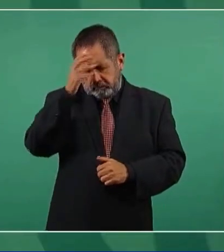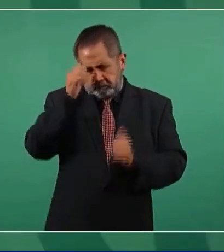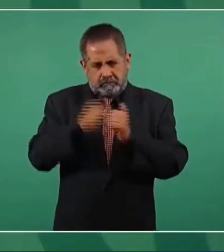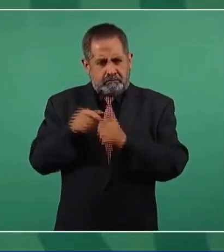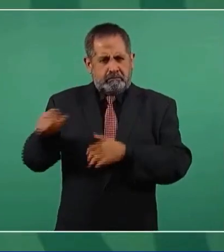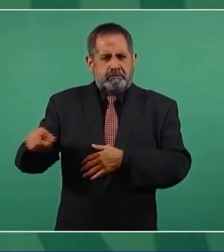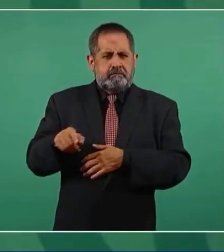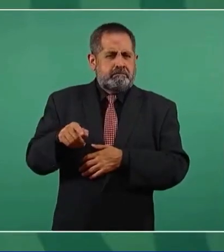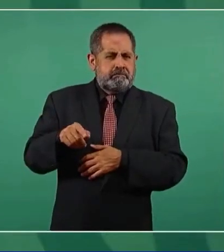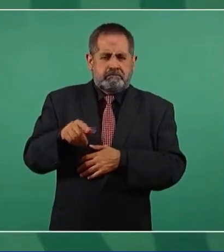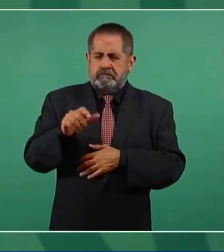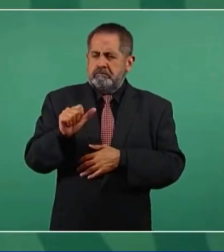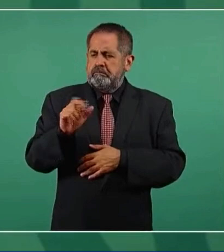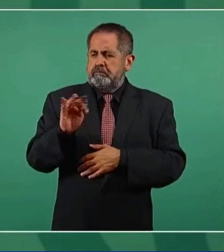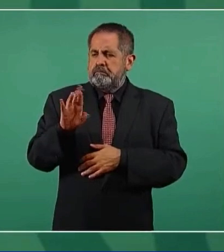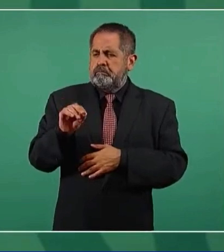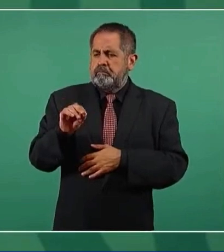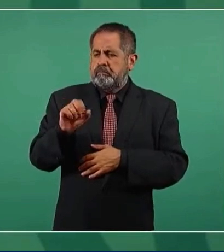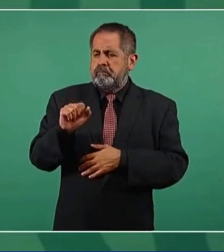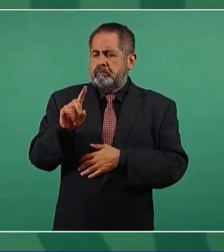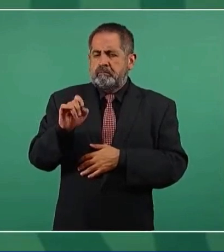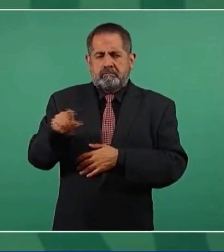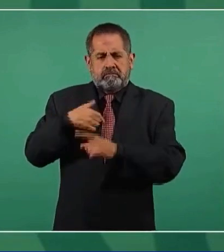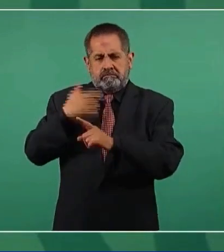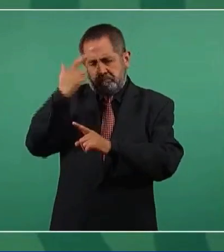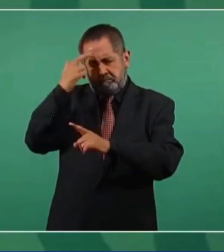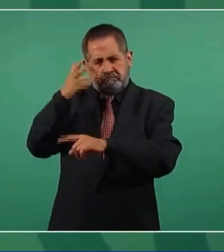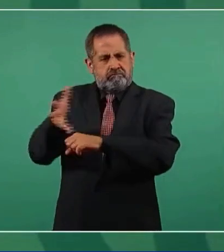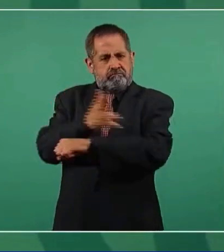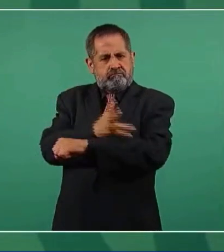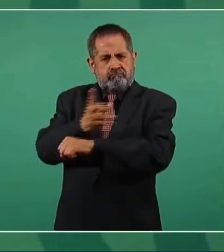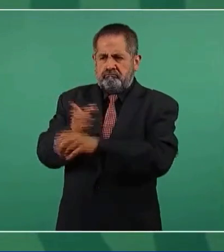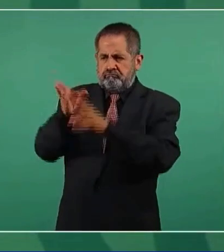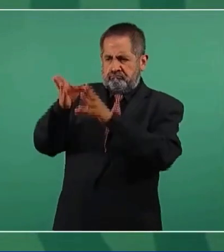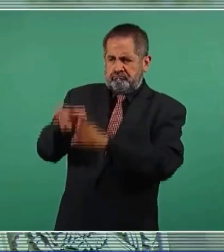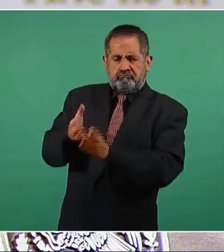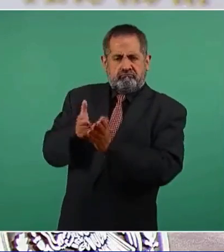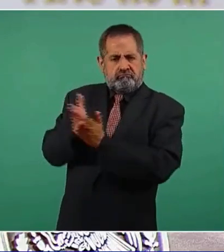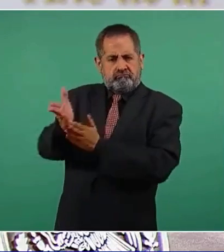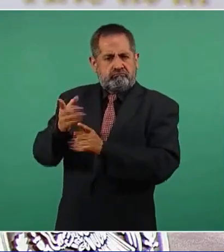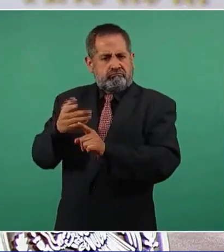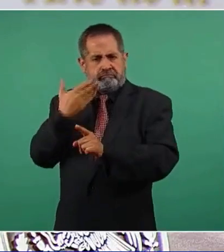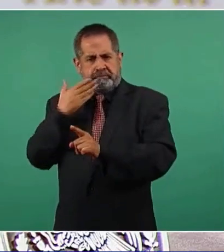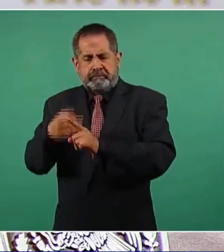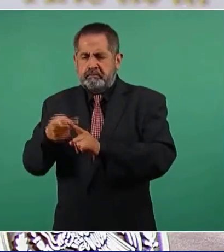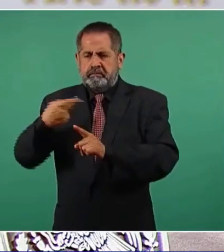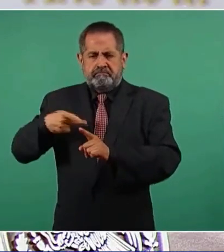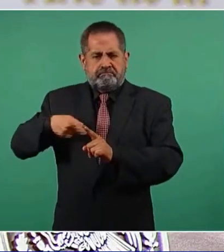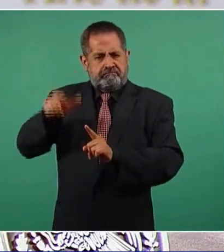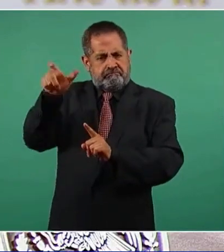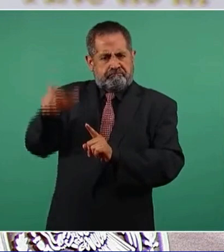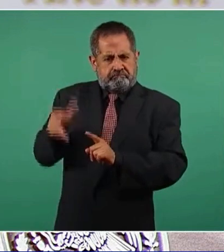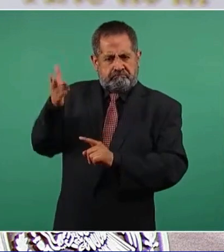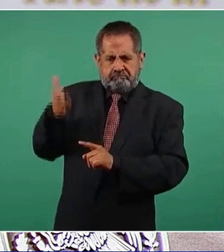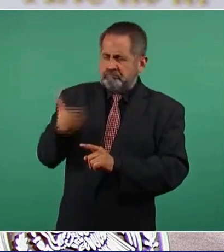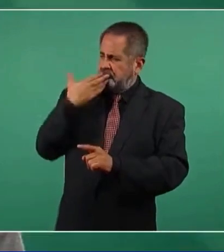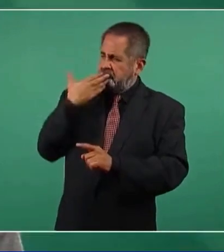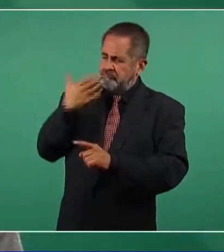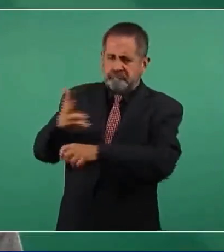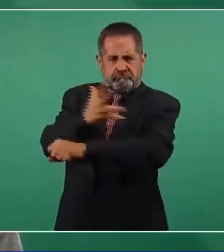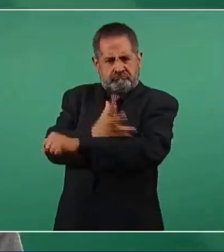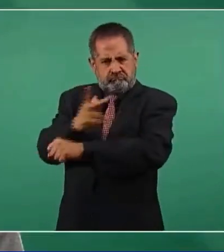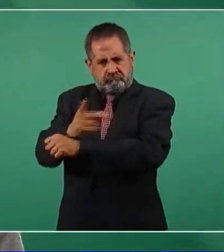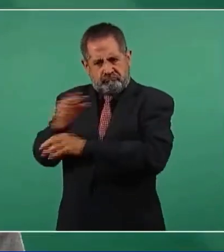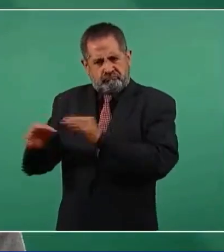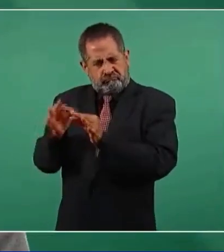él, que lo considero un hombre íntegro y una gente honesta,